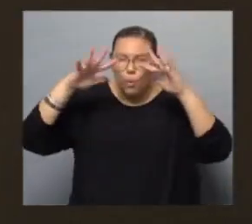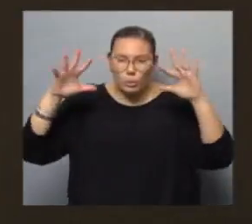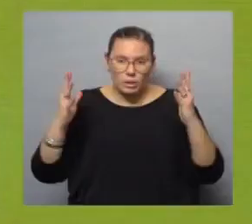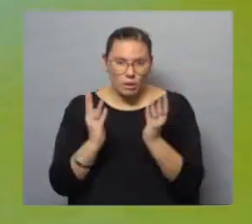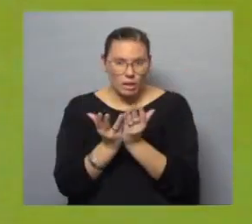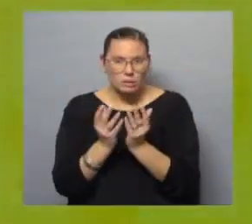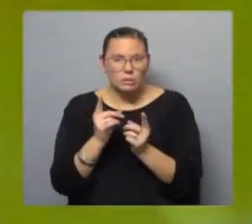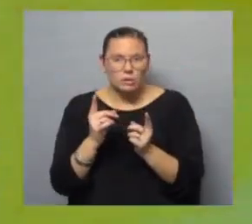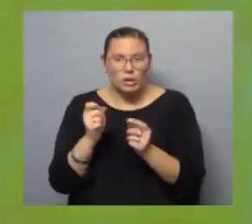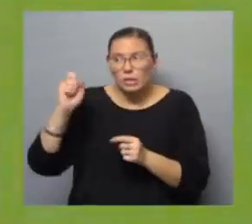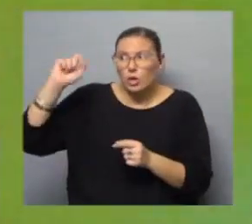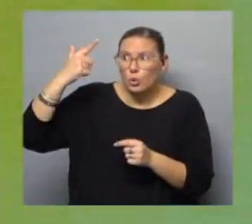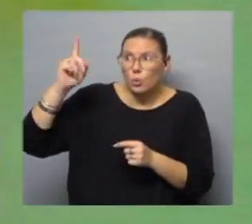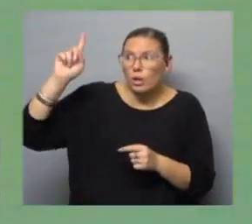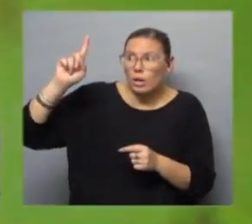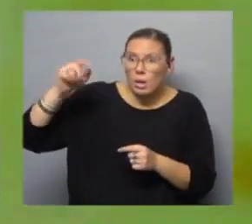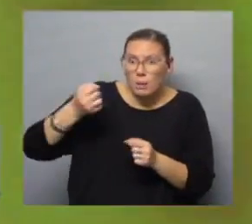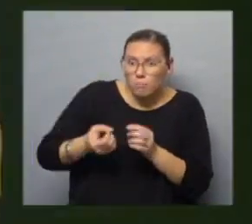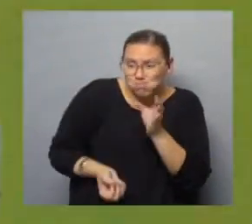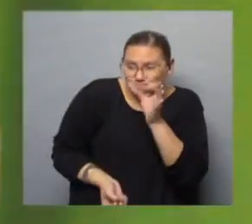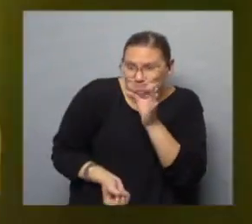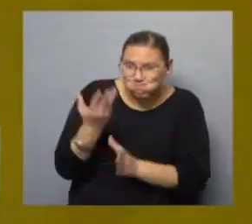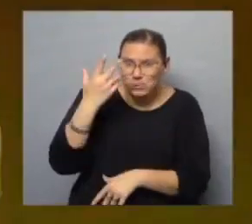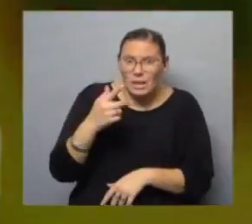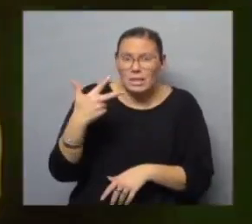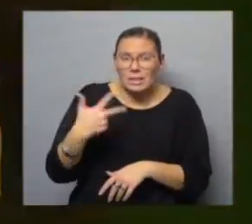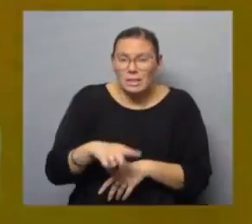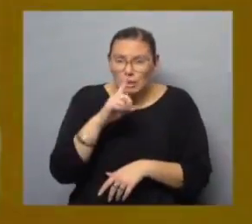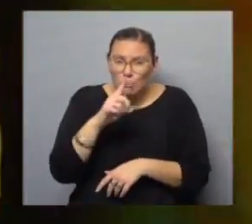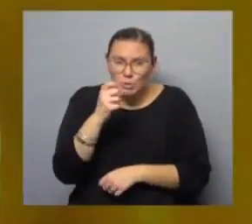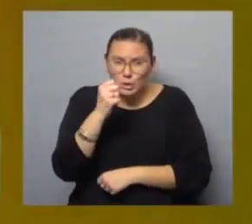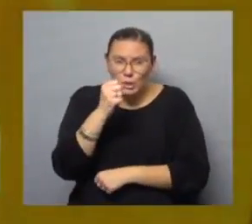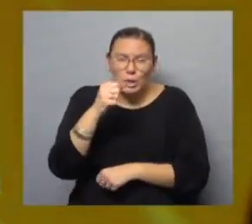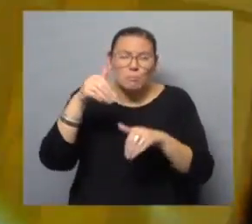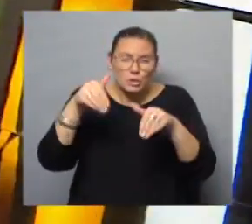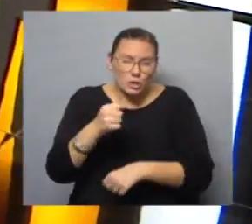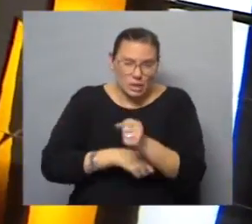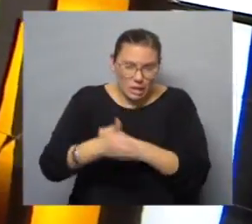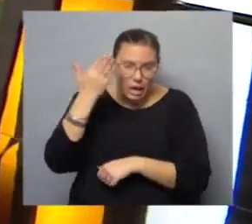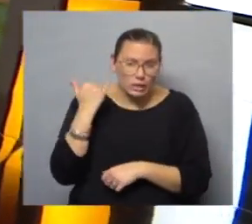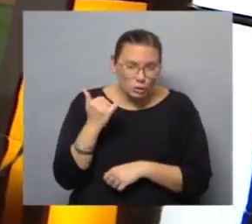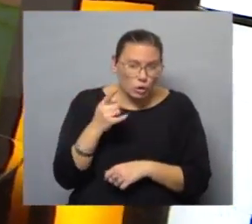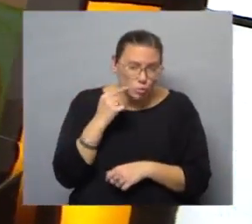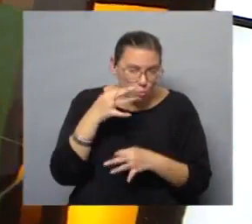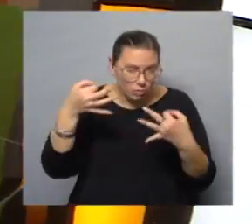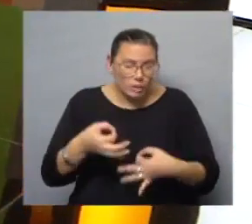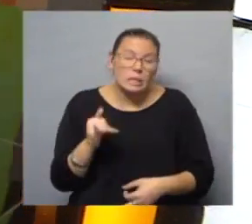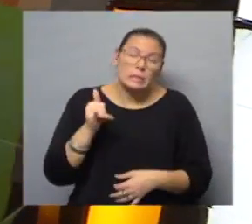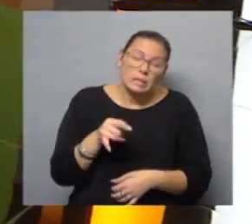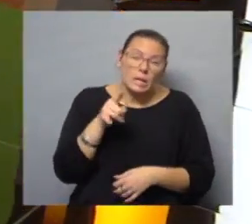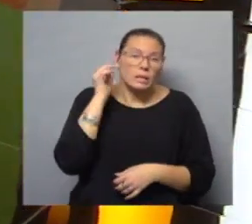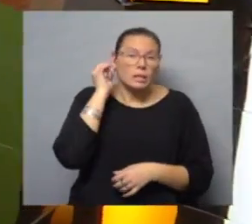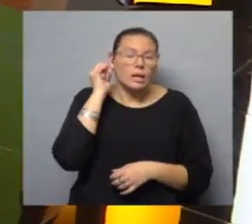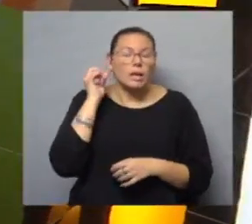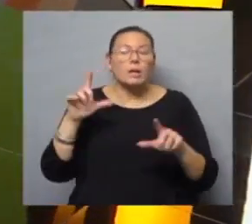de que se captó luz generada hace 13.000 millones de años, ¿es la cifra más o menos correcta? Sí, bueno, esta imagen lo